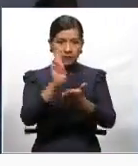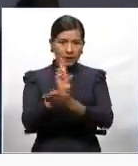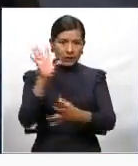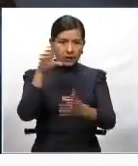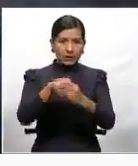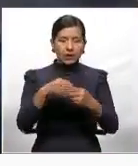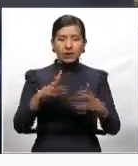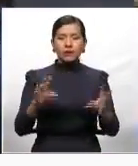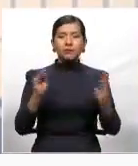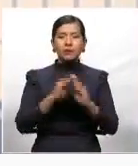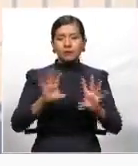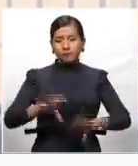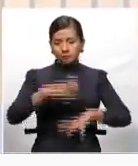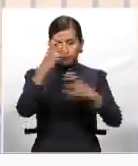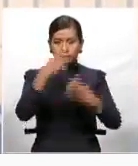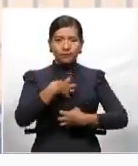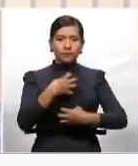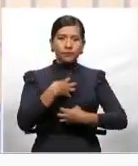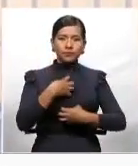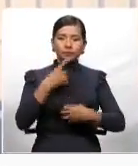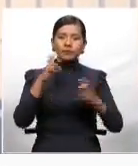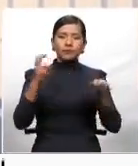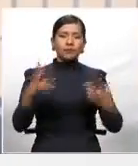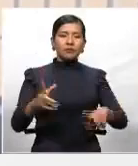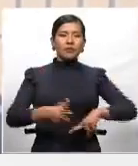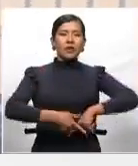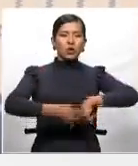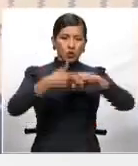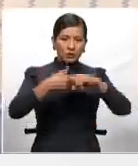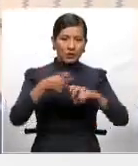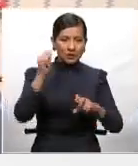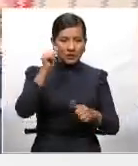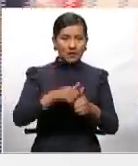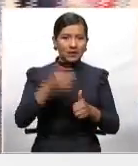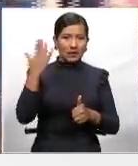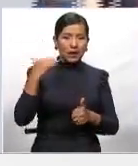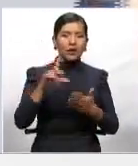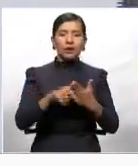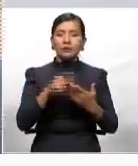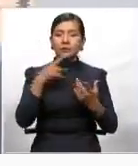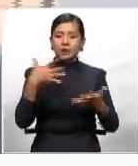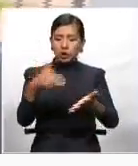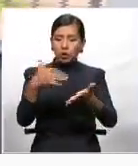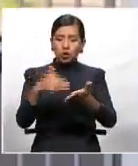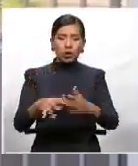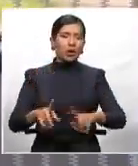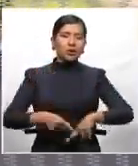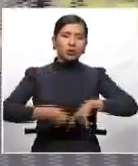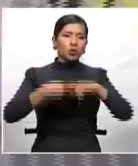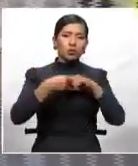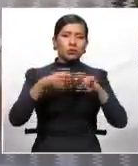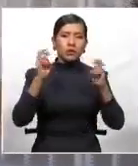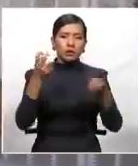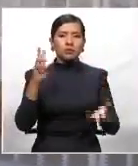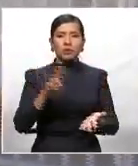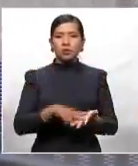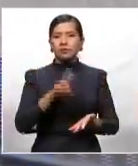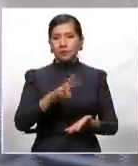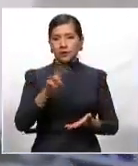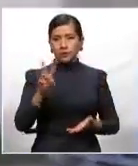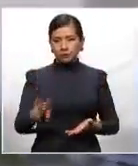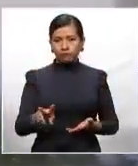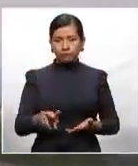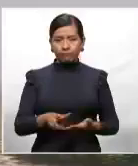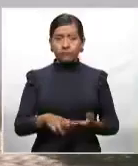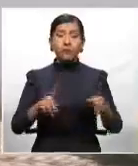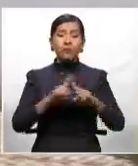sumaron a esta medida de presión, suspendiendo las clases presenciales y afectando el calendario académico 2022. ¿Hay fecha ya para